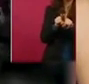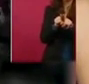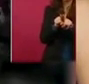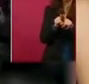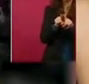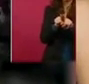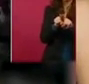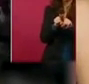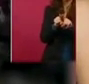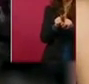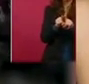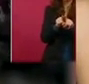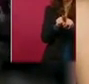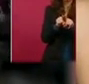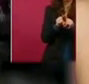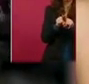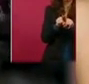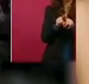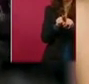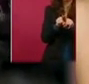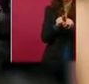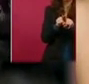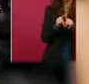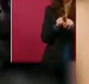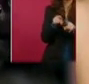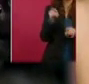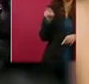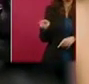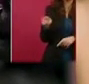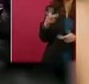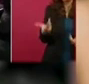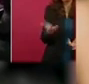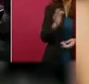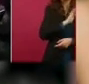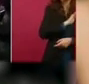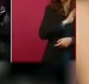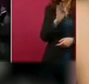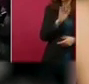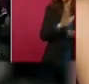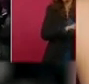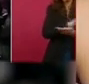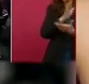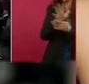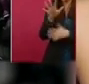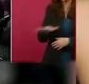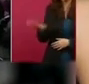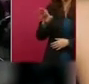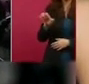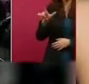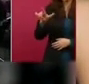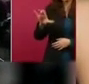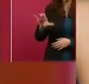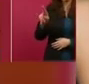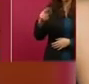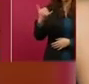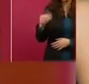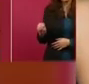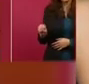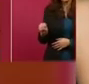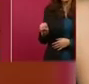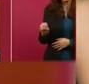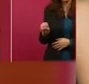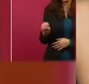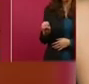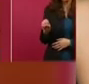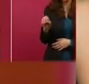Esto ya tronó. El presidente Andrés Manuel López Obrador pedirá a la selección mexicana que se regrese. Luego de descubrir que nos vieron la cara a